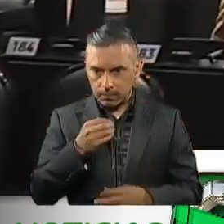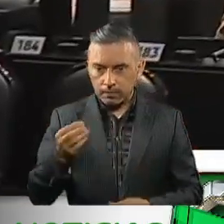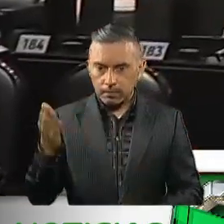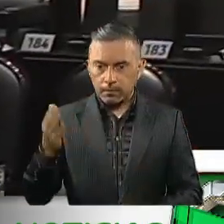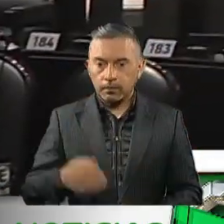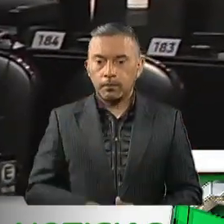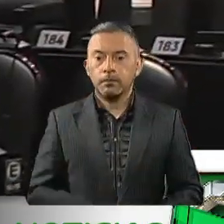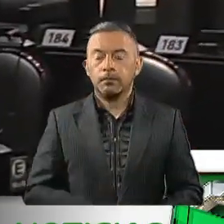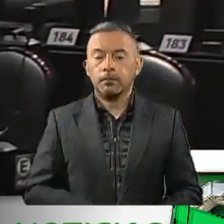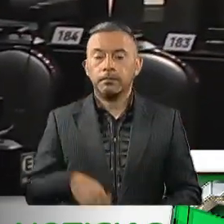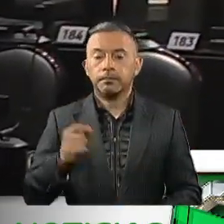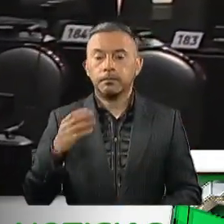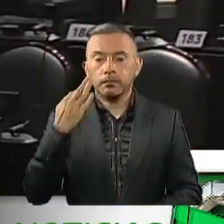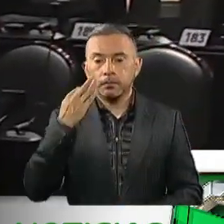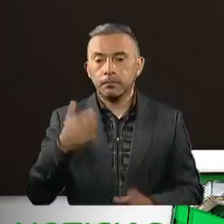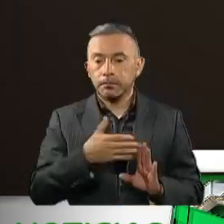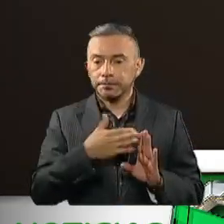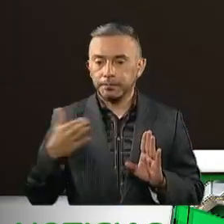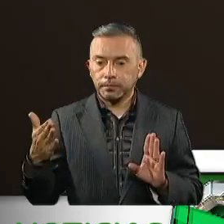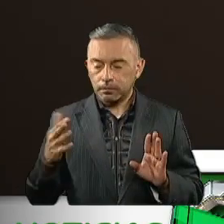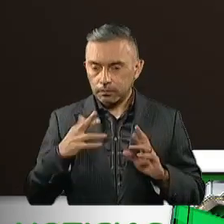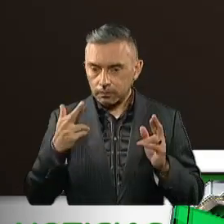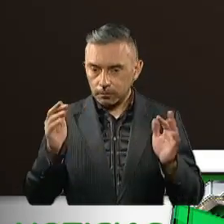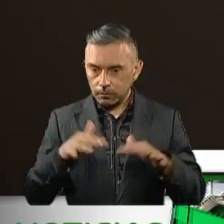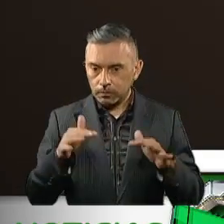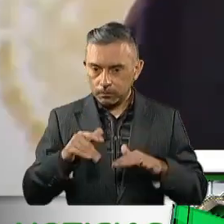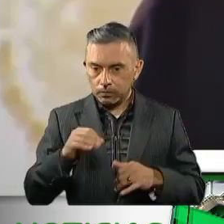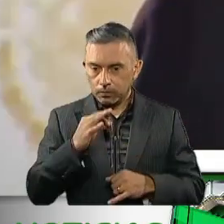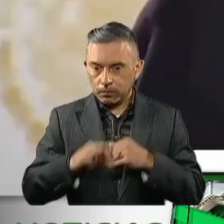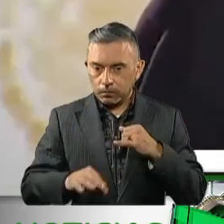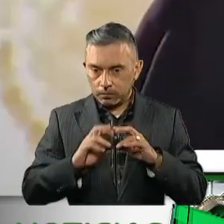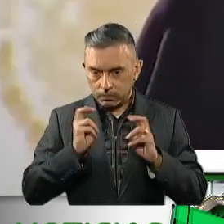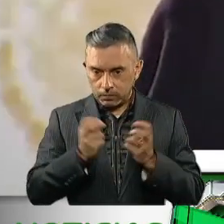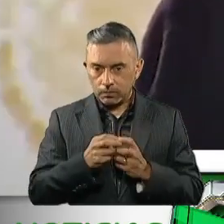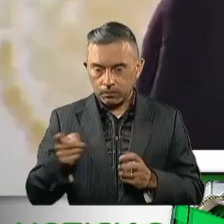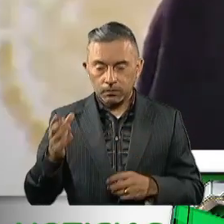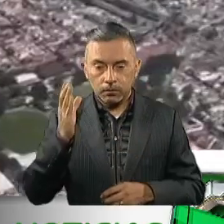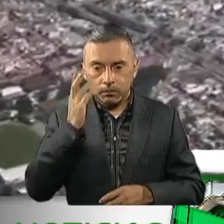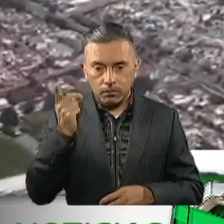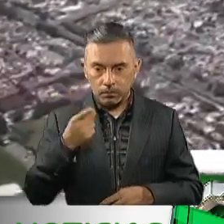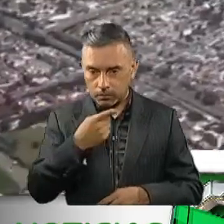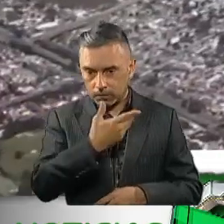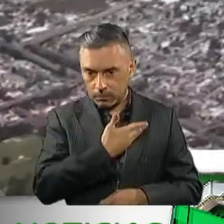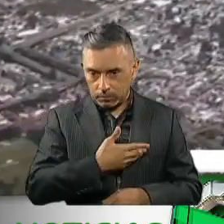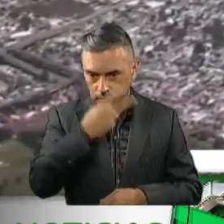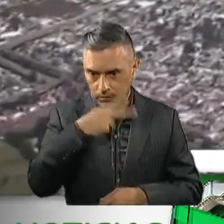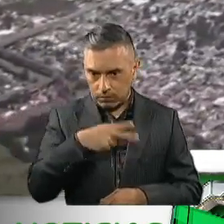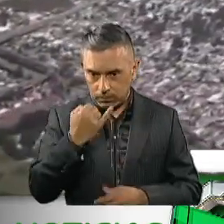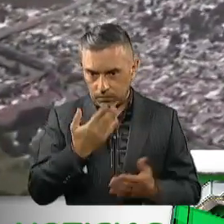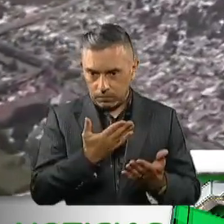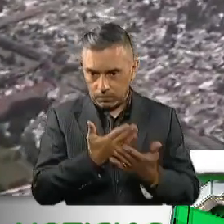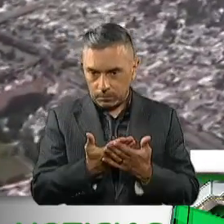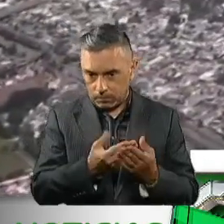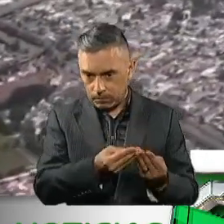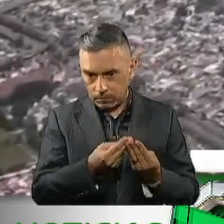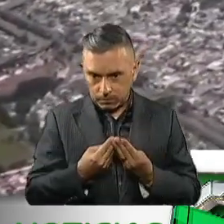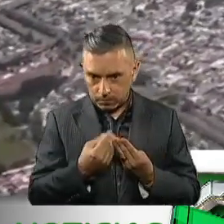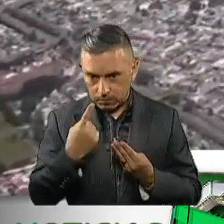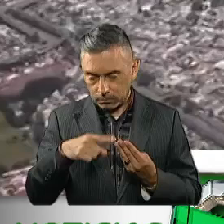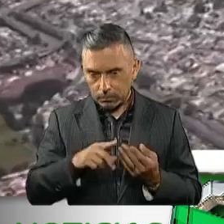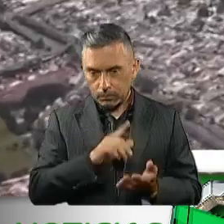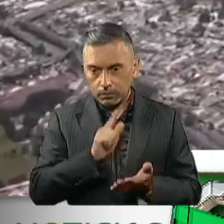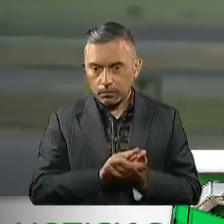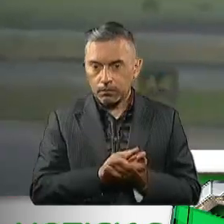En la última sesión del periodo ordinario de sesiones, la Cámara de Diputados recibió iniciativa del Ejecutivo Federal que propone modificaciones a la